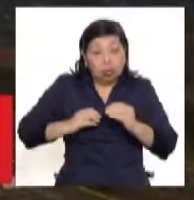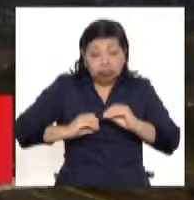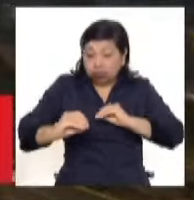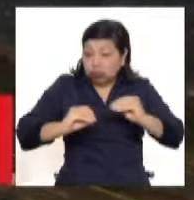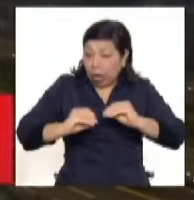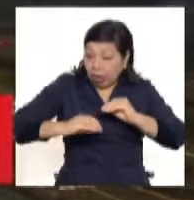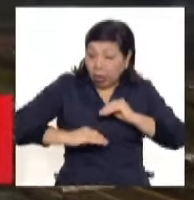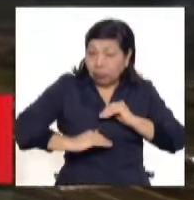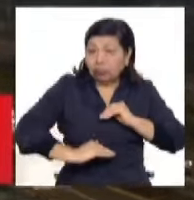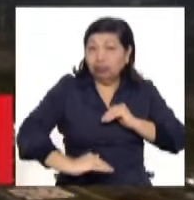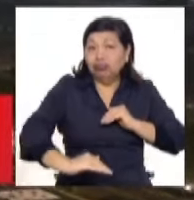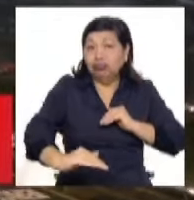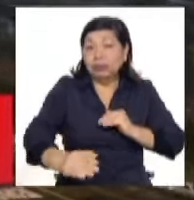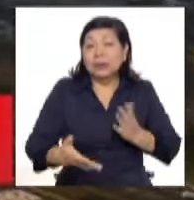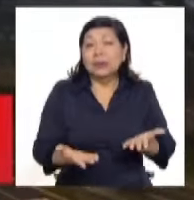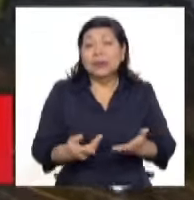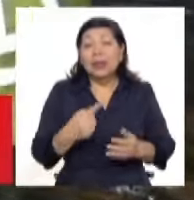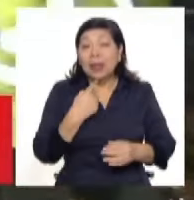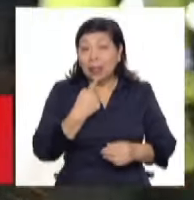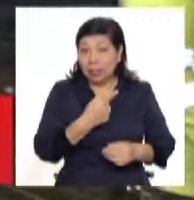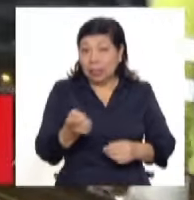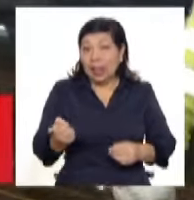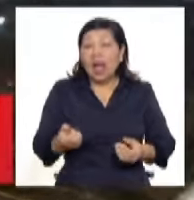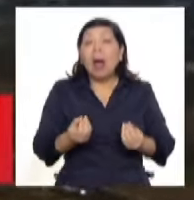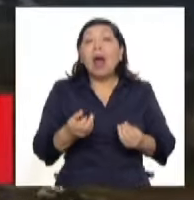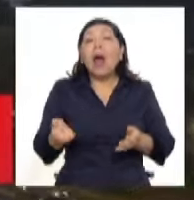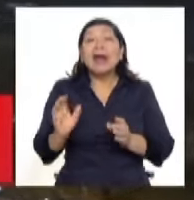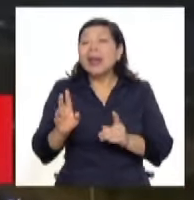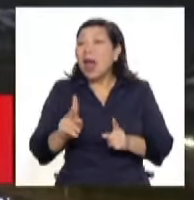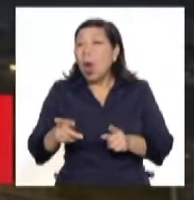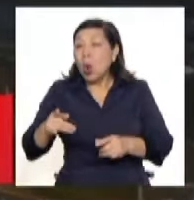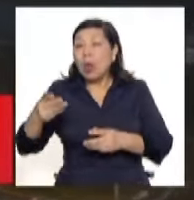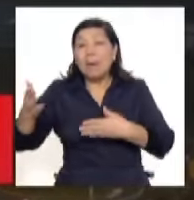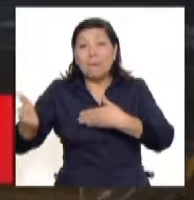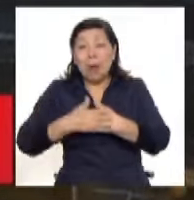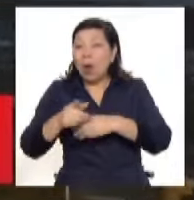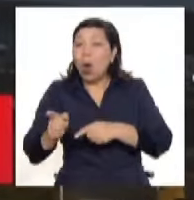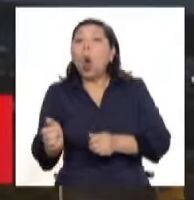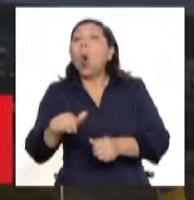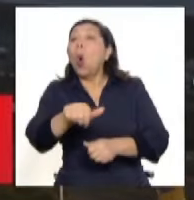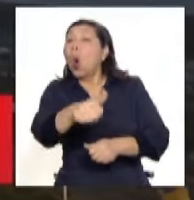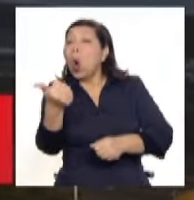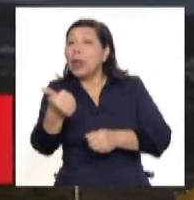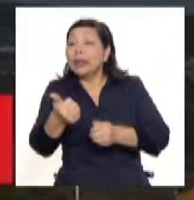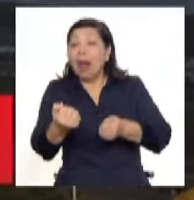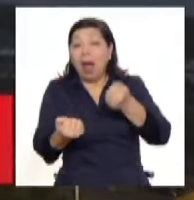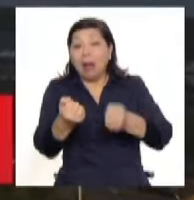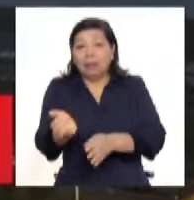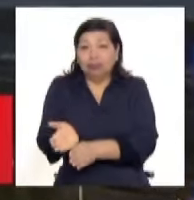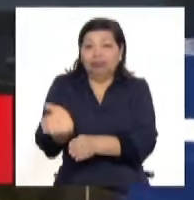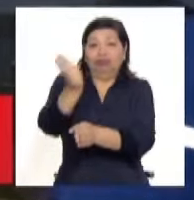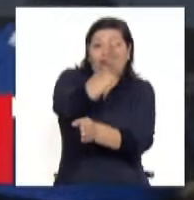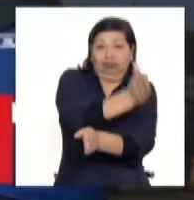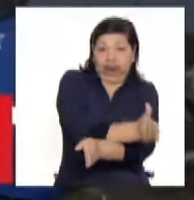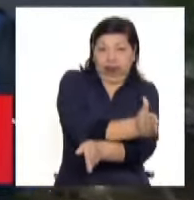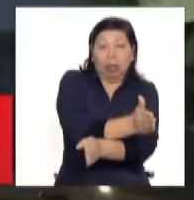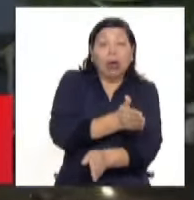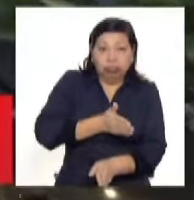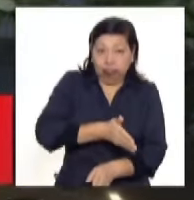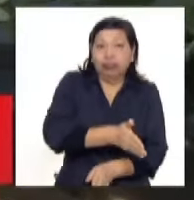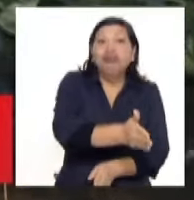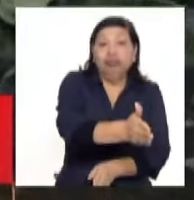incluso se ha puesto en conocimiento las rutas alternas por las que podrían pasar algunos pues conductores,